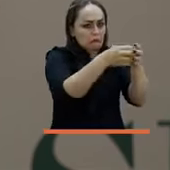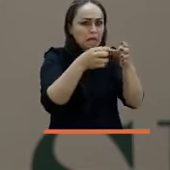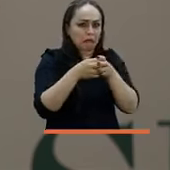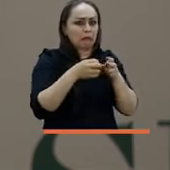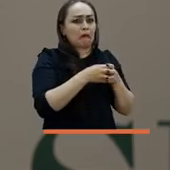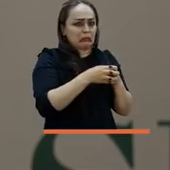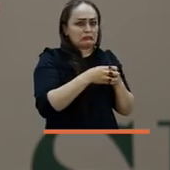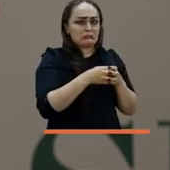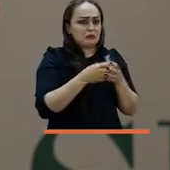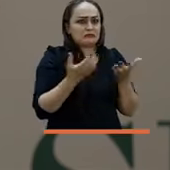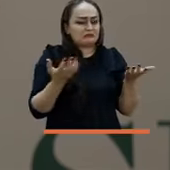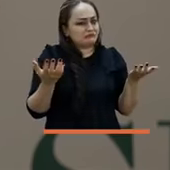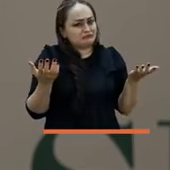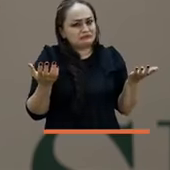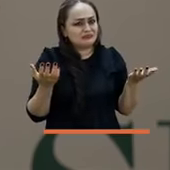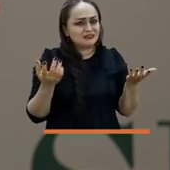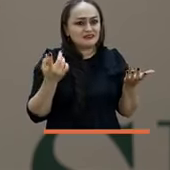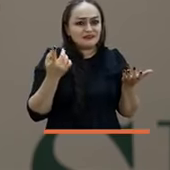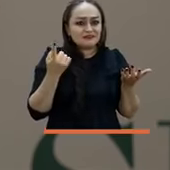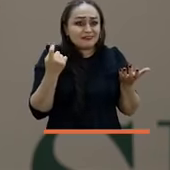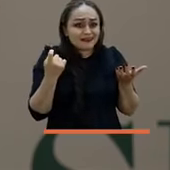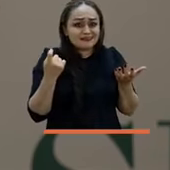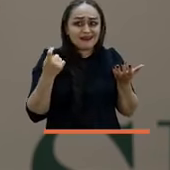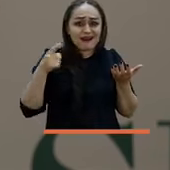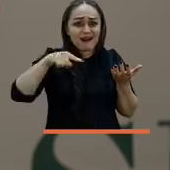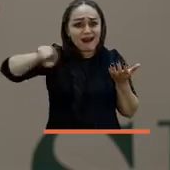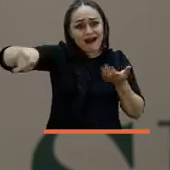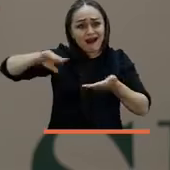falta de esencia de todos